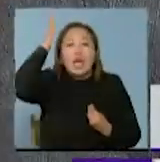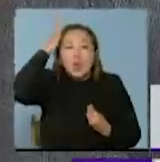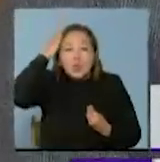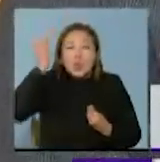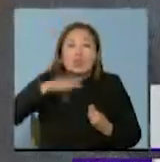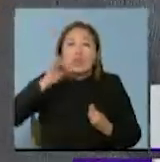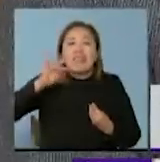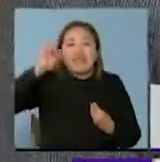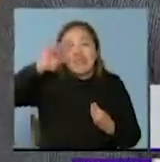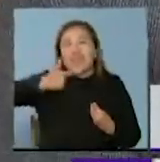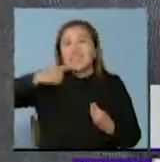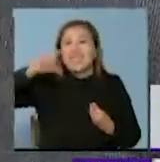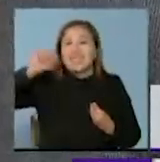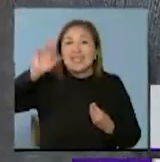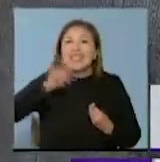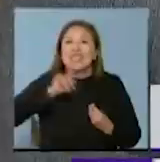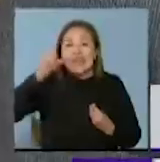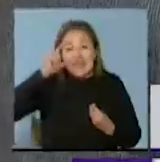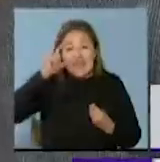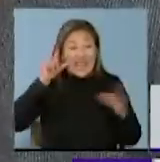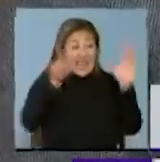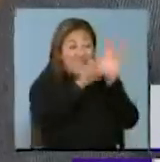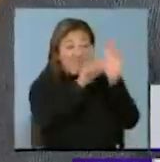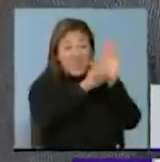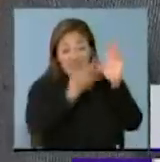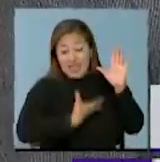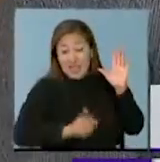la ley del aborto es un aspecto de ello, y